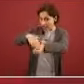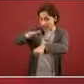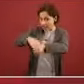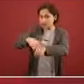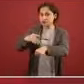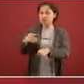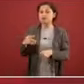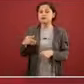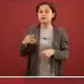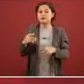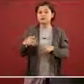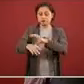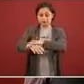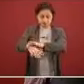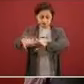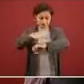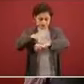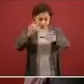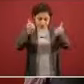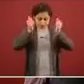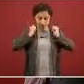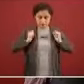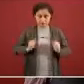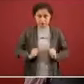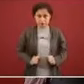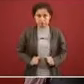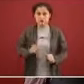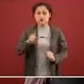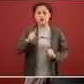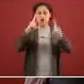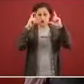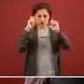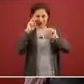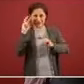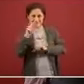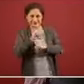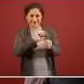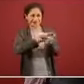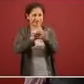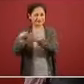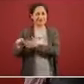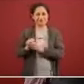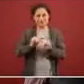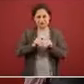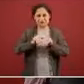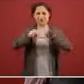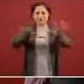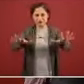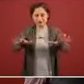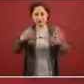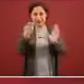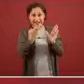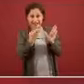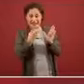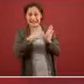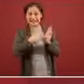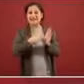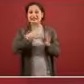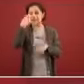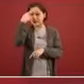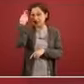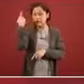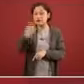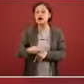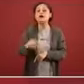batas transparentes y los insumos que circularon ustedes fotos no tienen una indicación de uso clínico, es decir, no